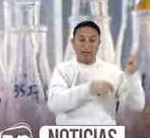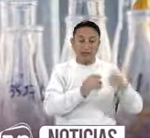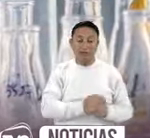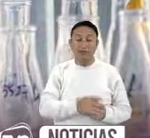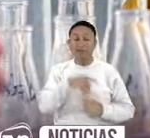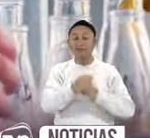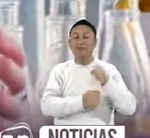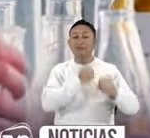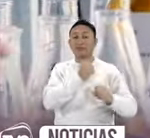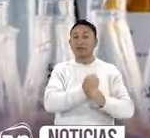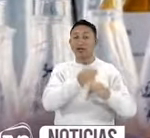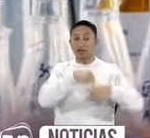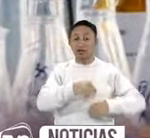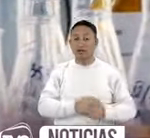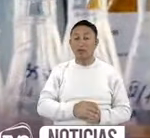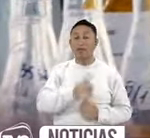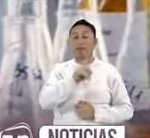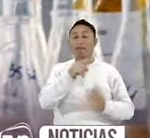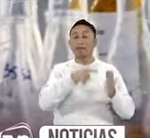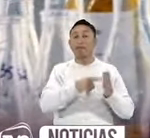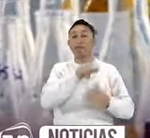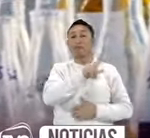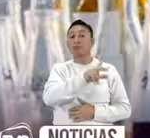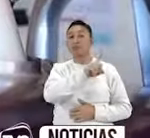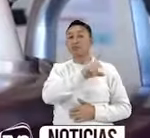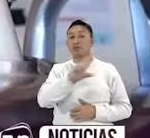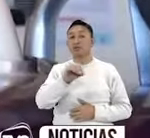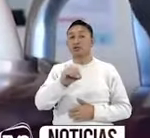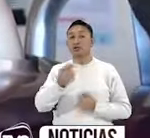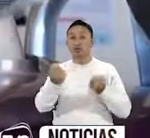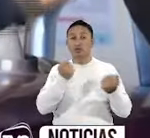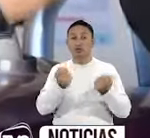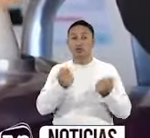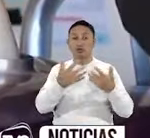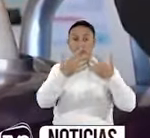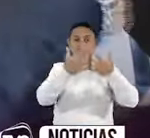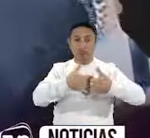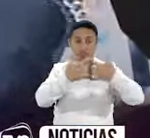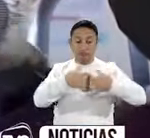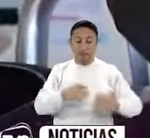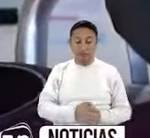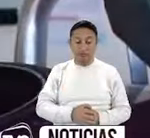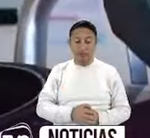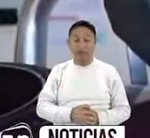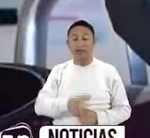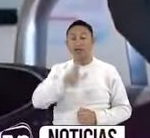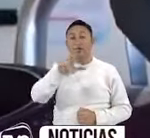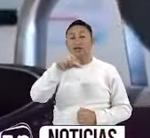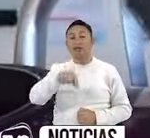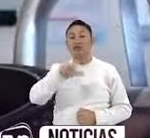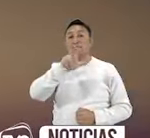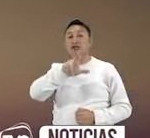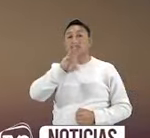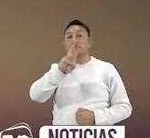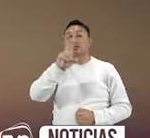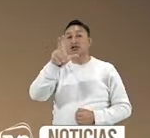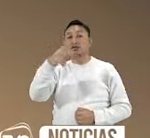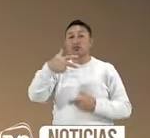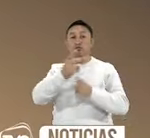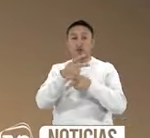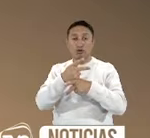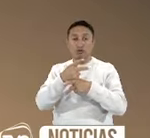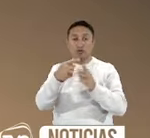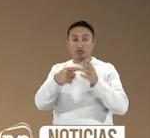planificados 1.310 controles a puntos de fabricación y la misma observancia a 3.363 productos registrados de leche y